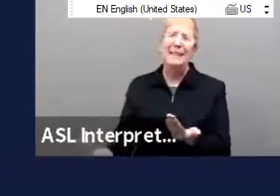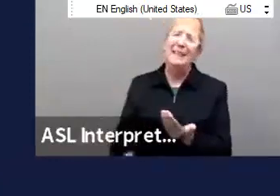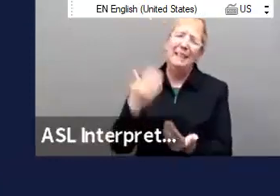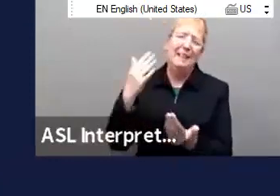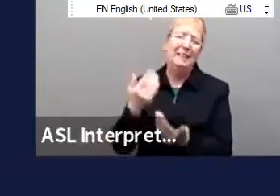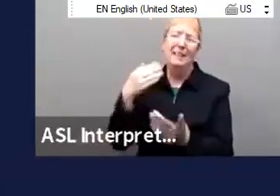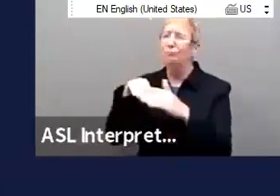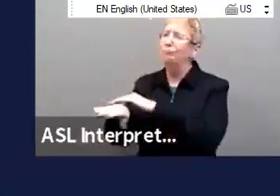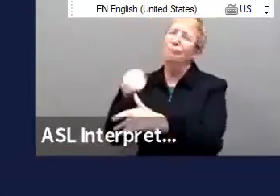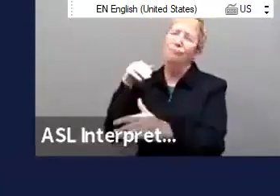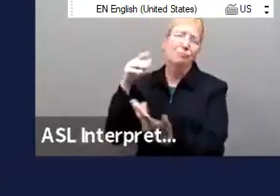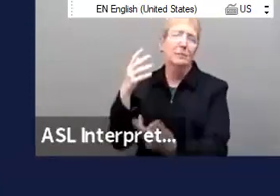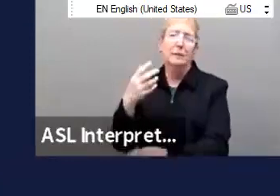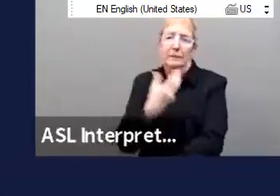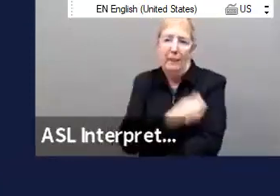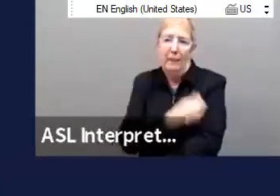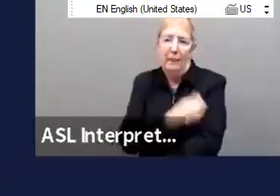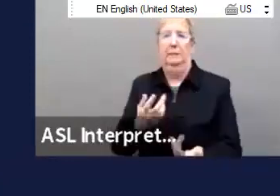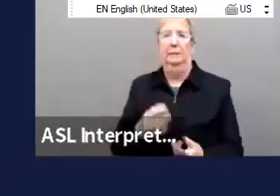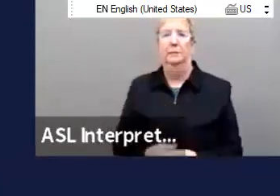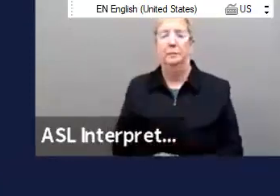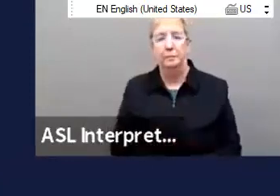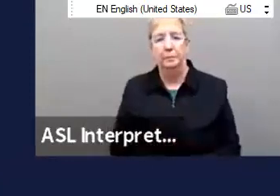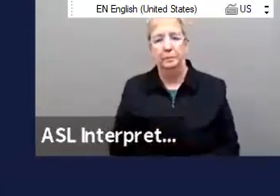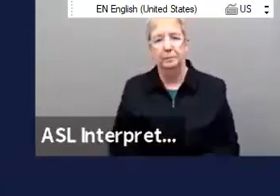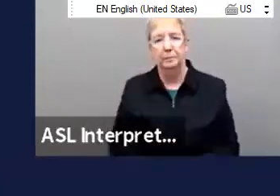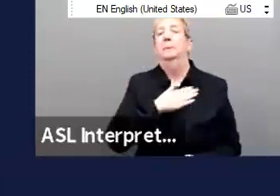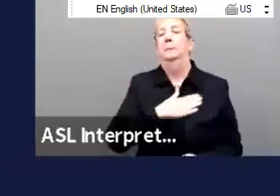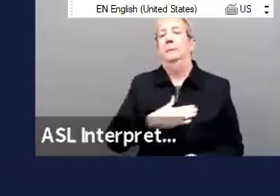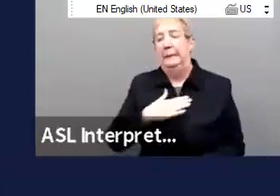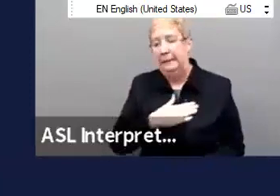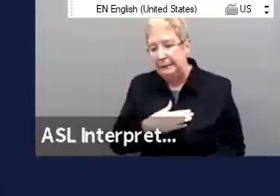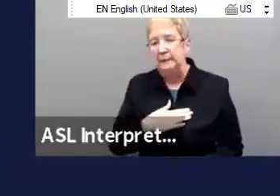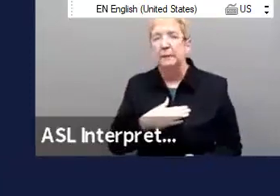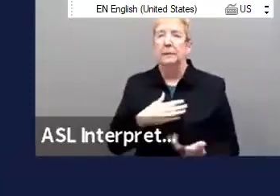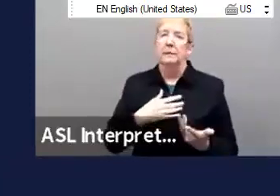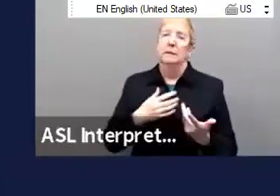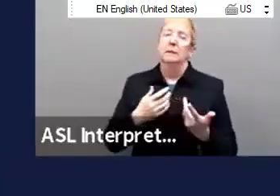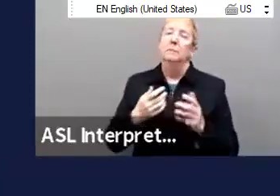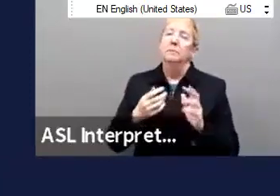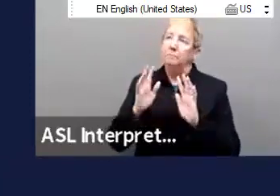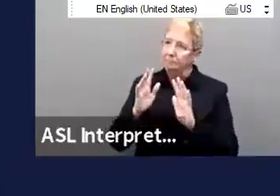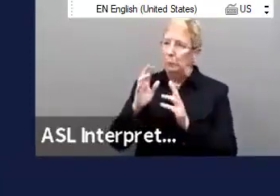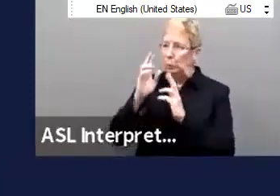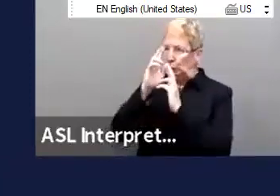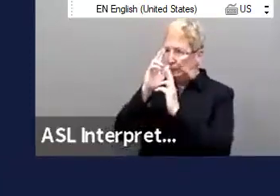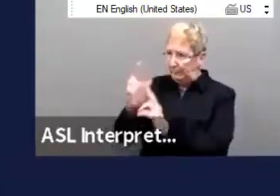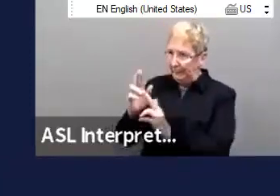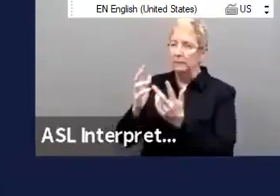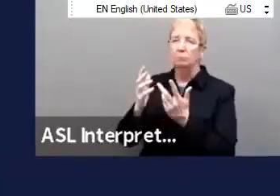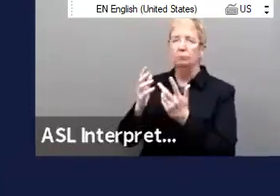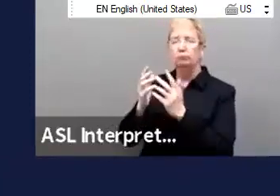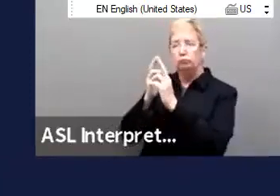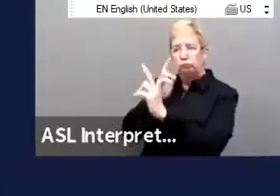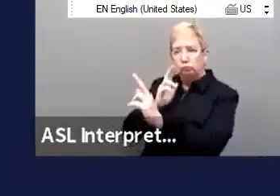sabemos, tenemos incentivos de $100. Si van a vaccinenm.org en este momento, los vamos a guiar, los vamos a ayudar a